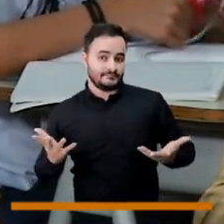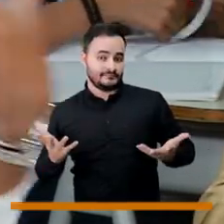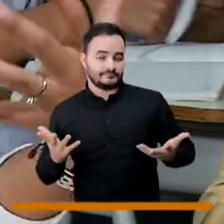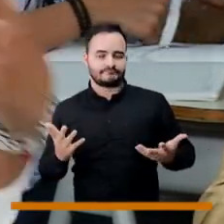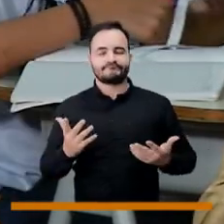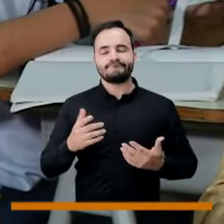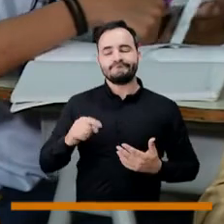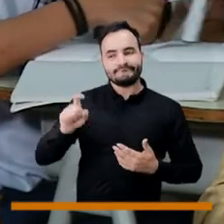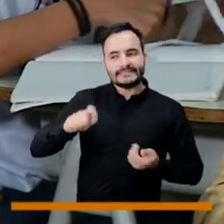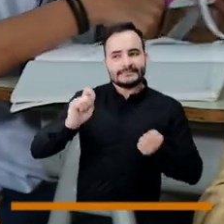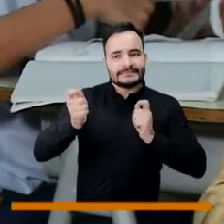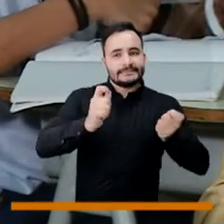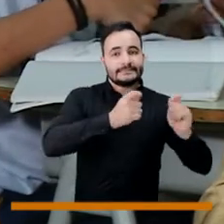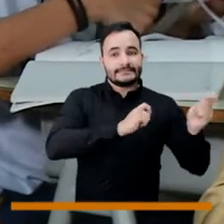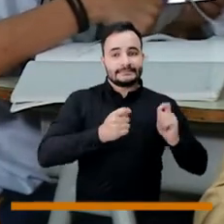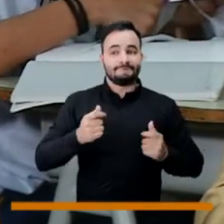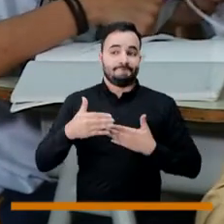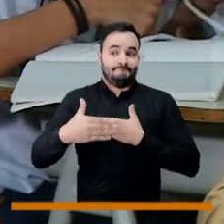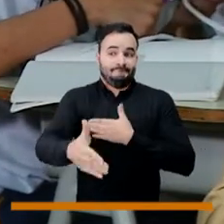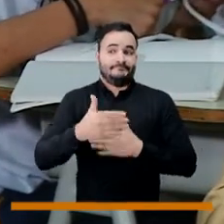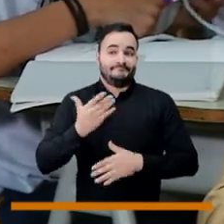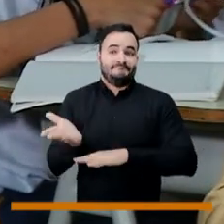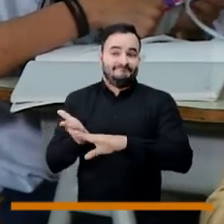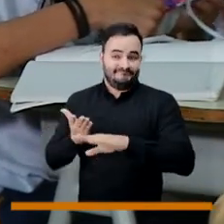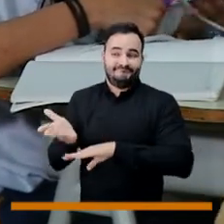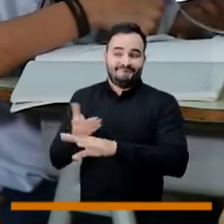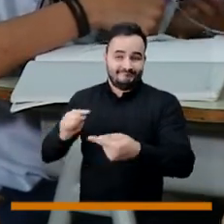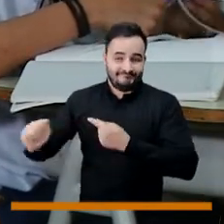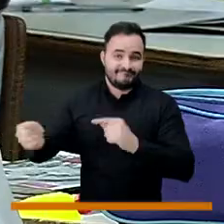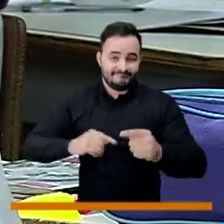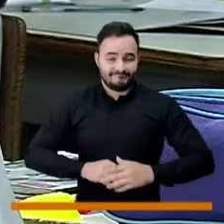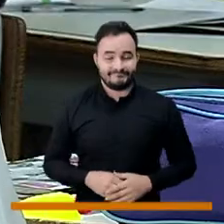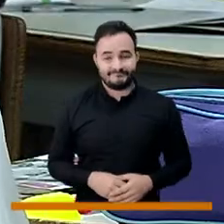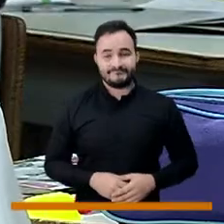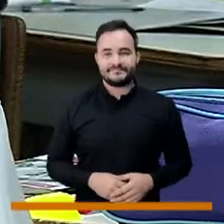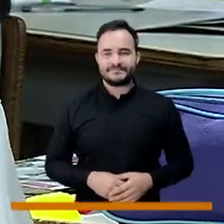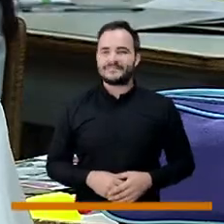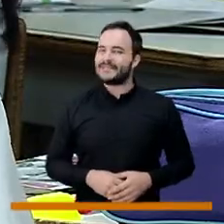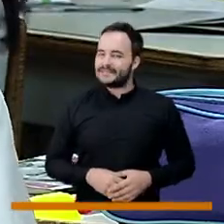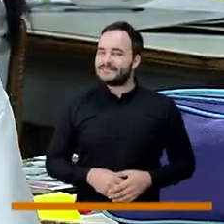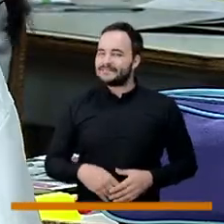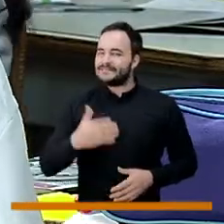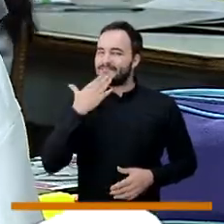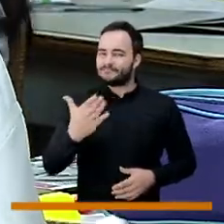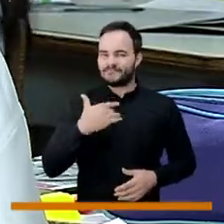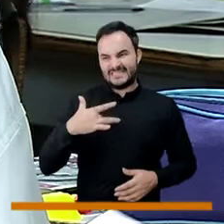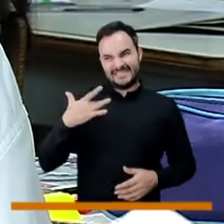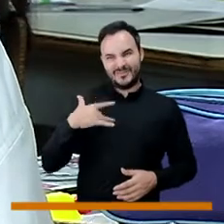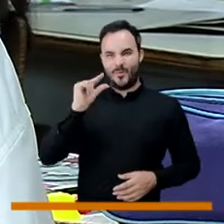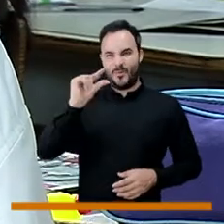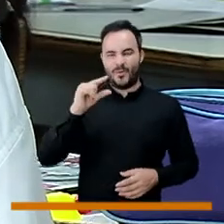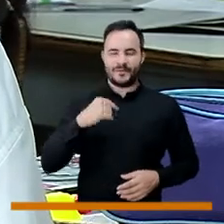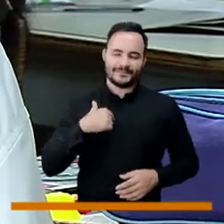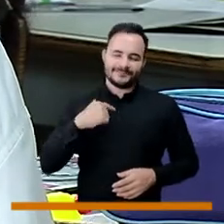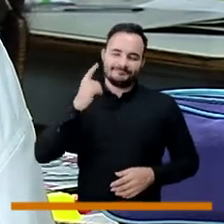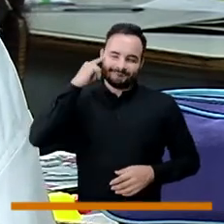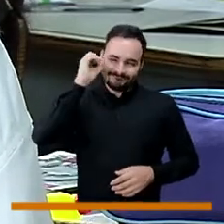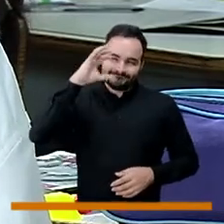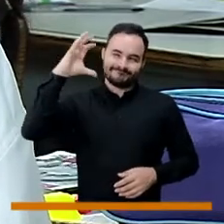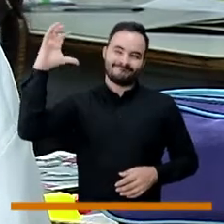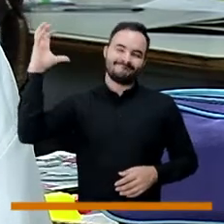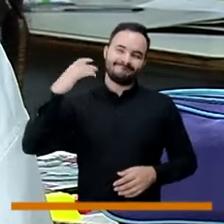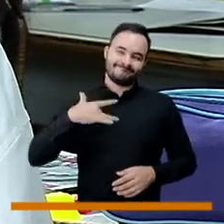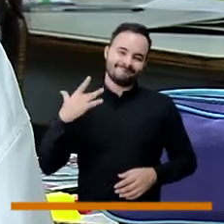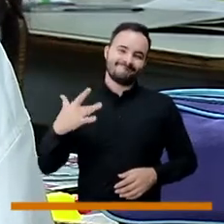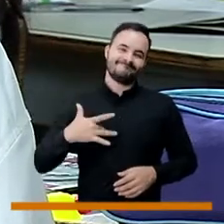así como todo lo que tiene que ver con infraestructura concejal hoy nos sentimos además como nostálgicos pero felices de poder